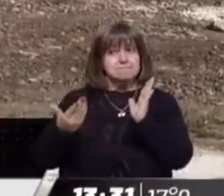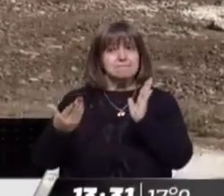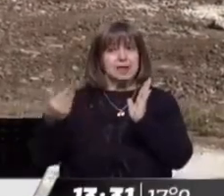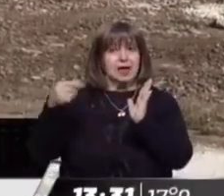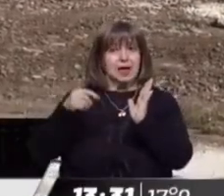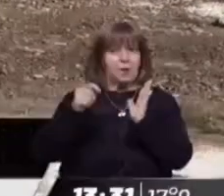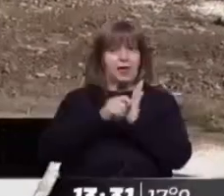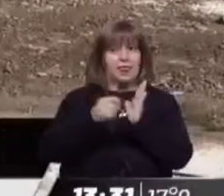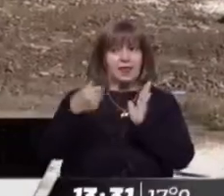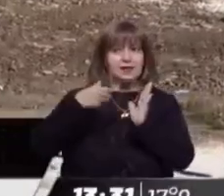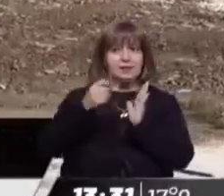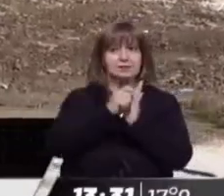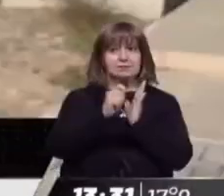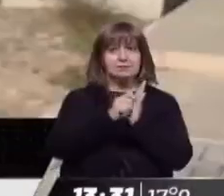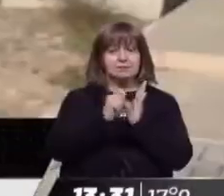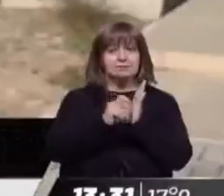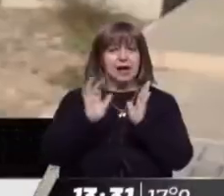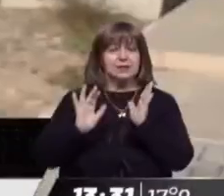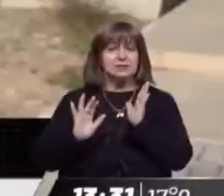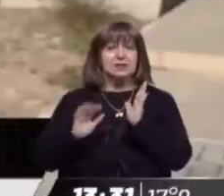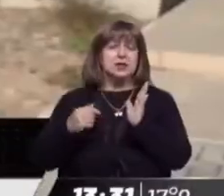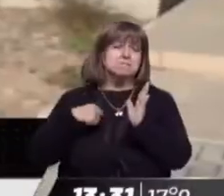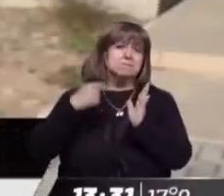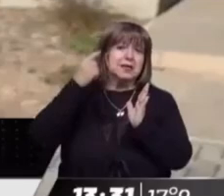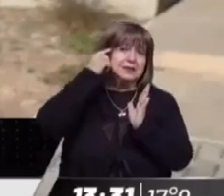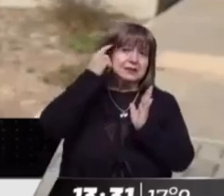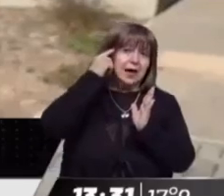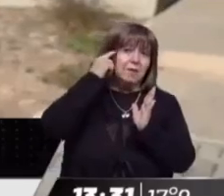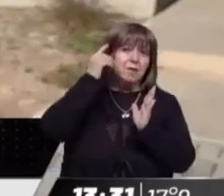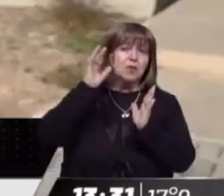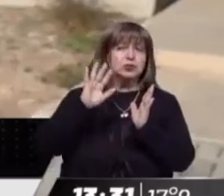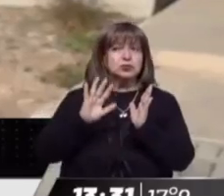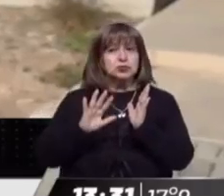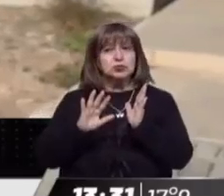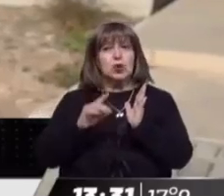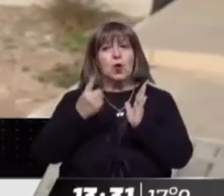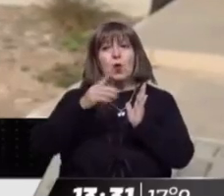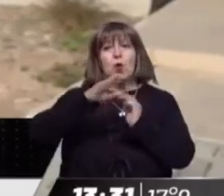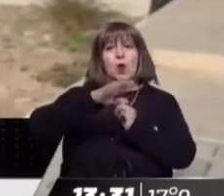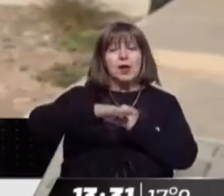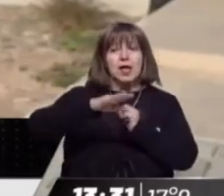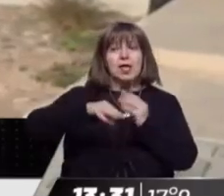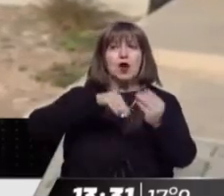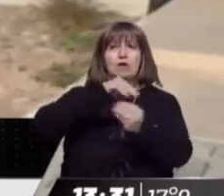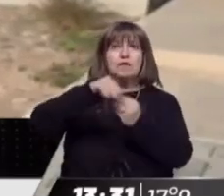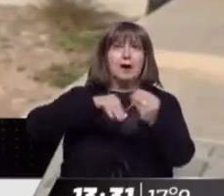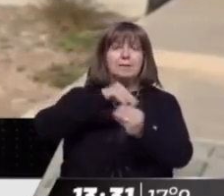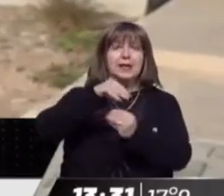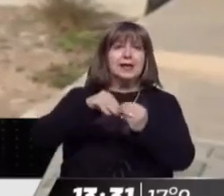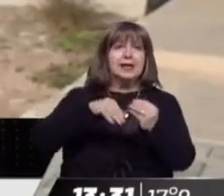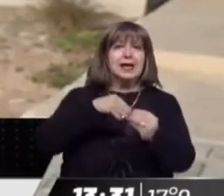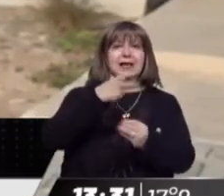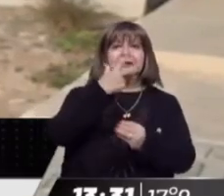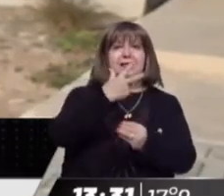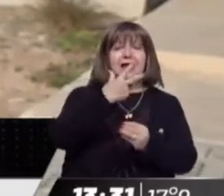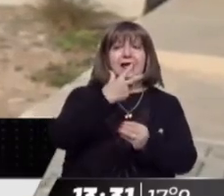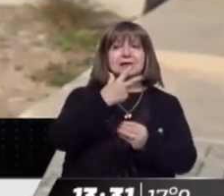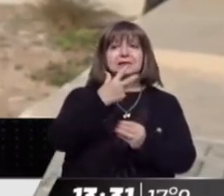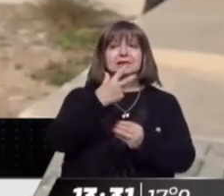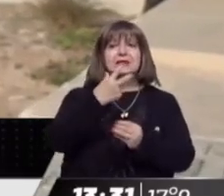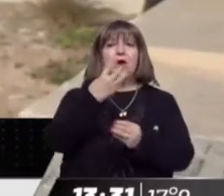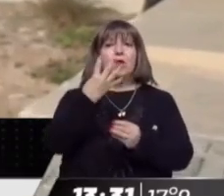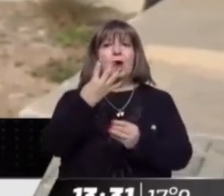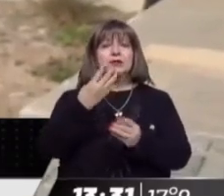viniendo acá al centro a registrarse. Nosotros calculamos que un niño y su familia consumen entre 3 y 4